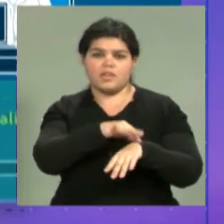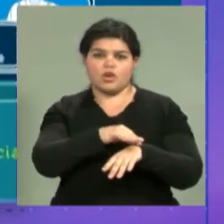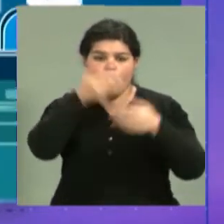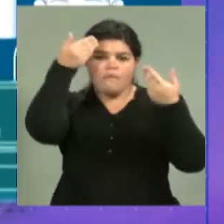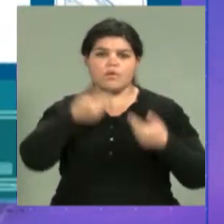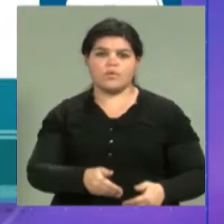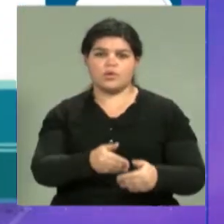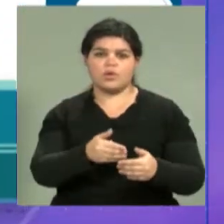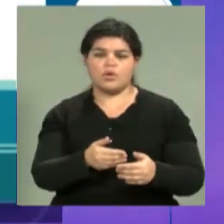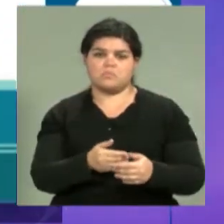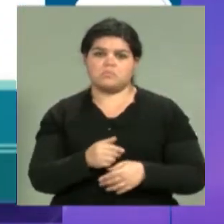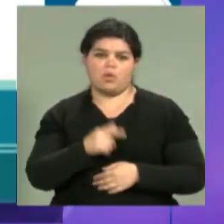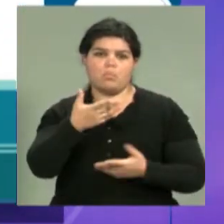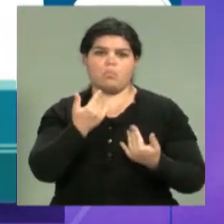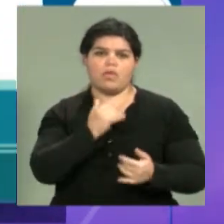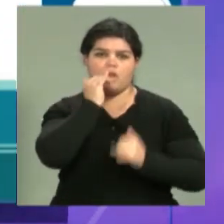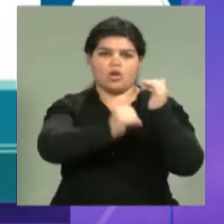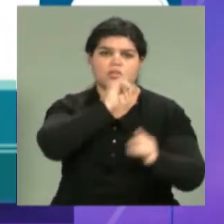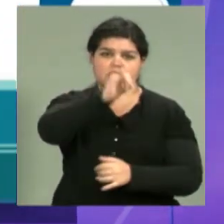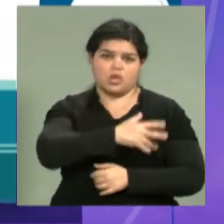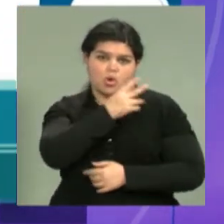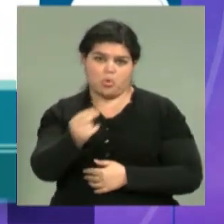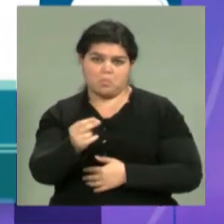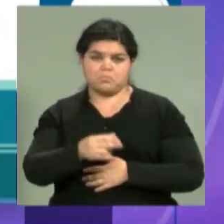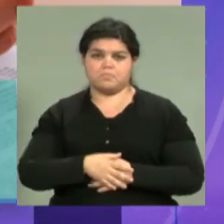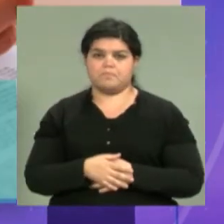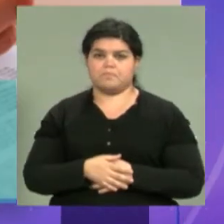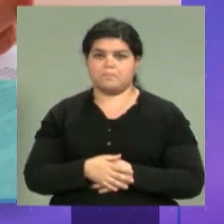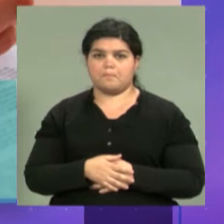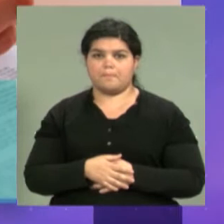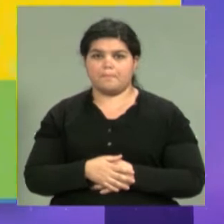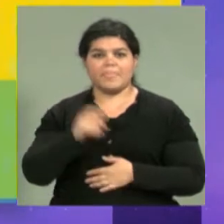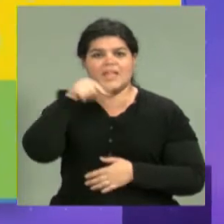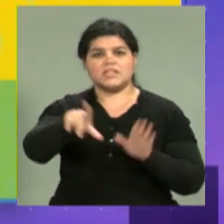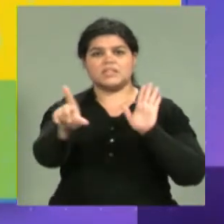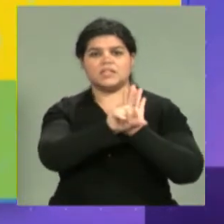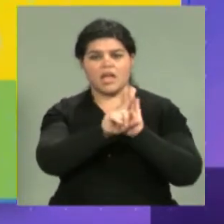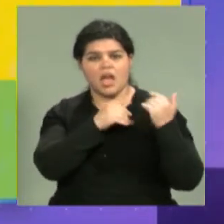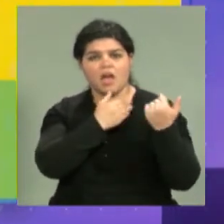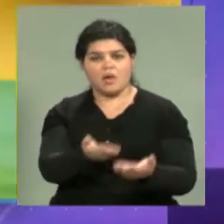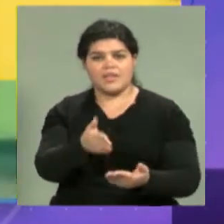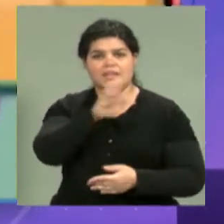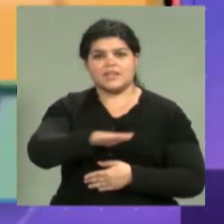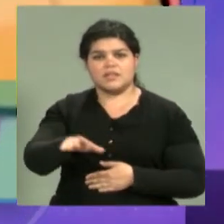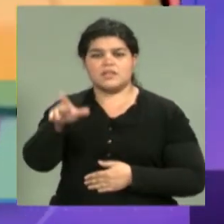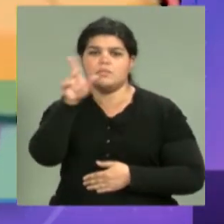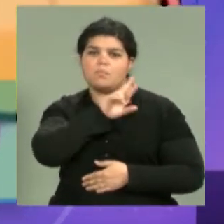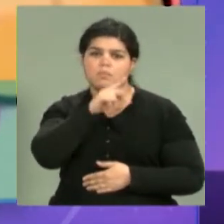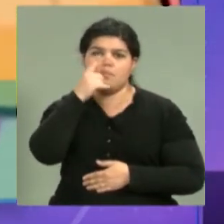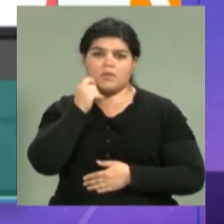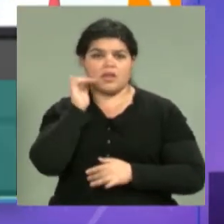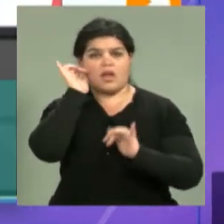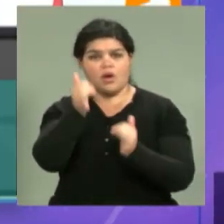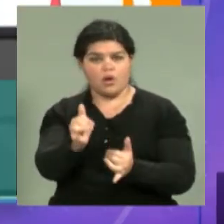biológicos con o sin expresión de causa. Esta ley tiene un párrafo especial para niños, niñas y